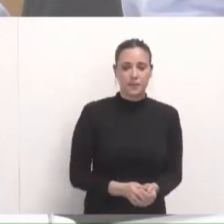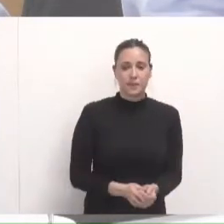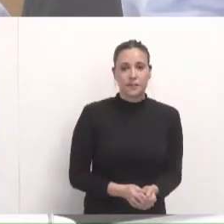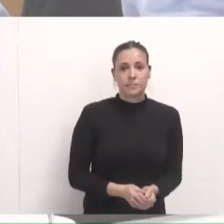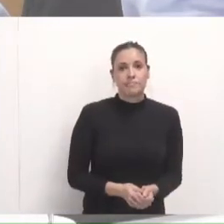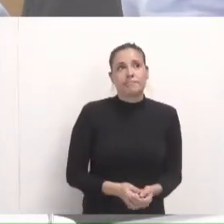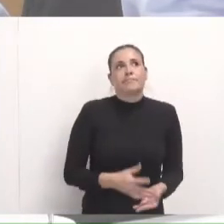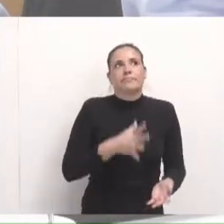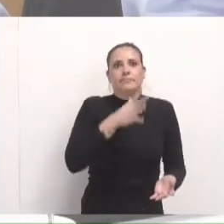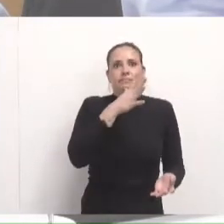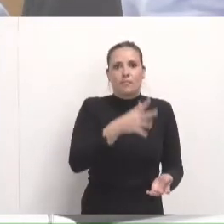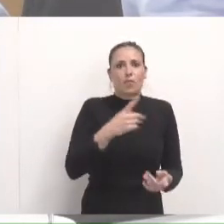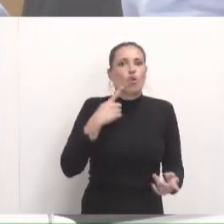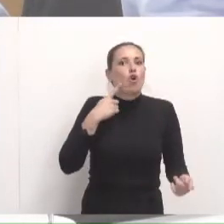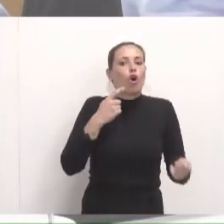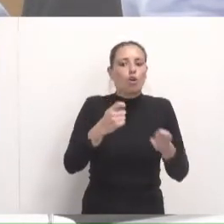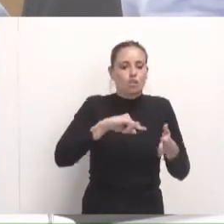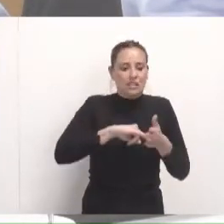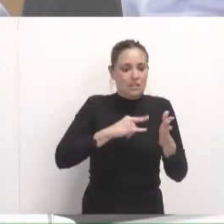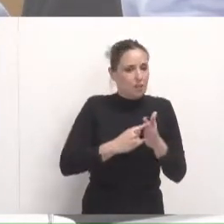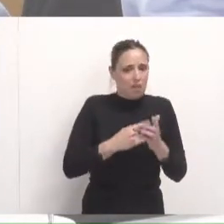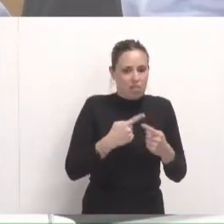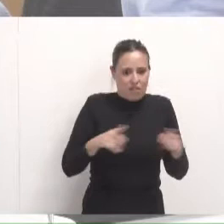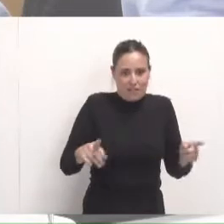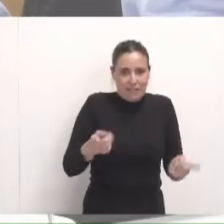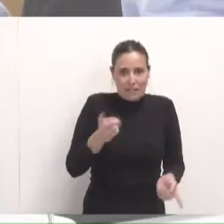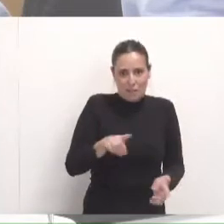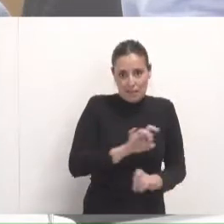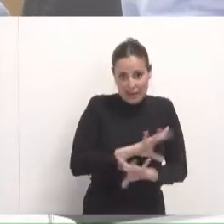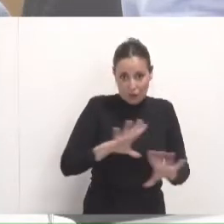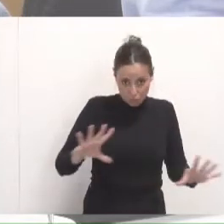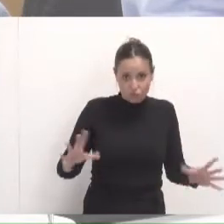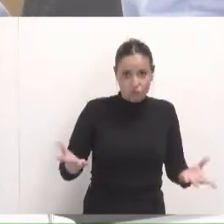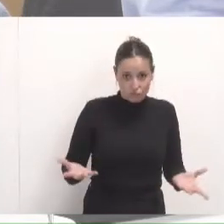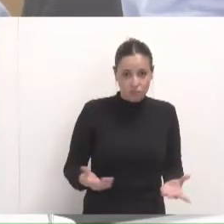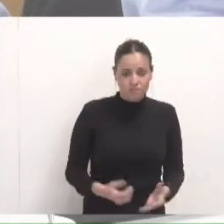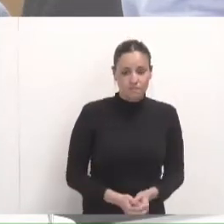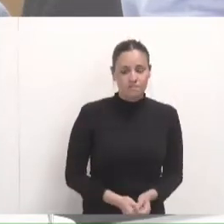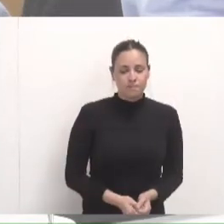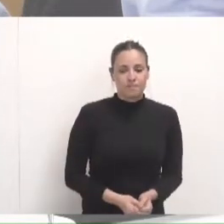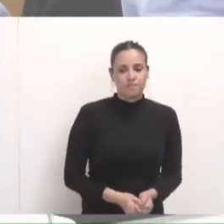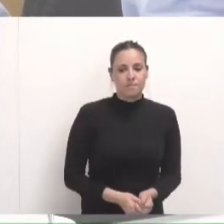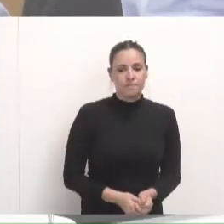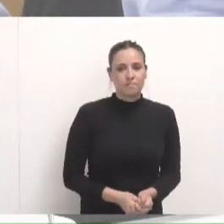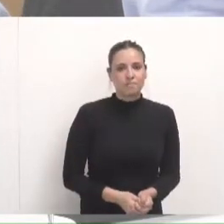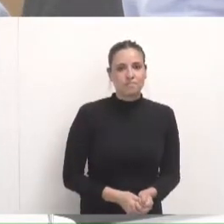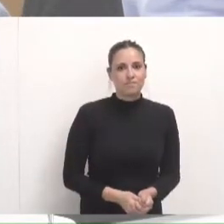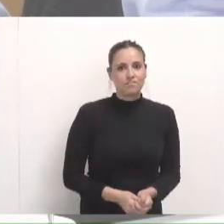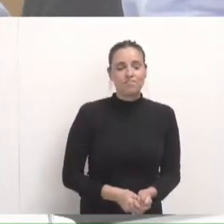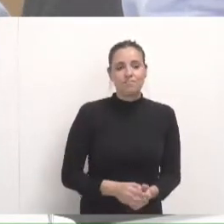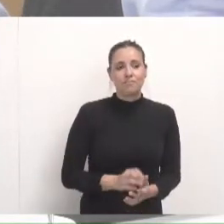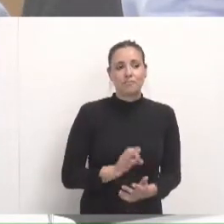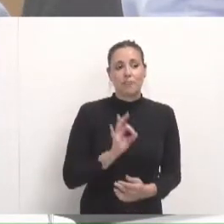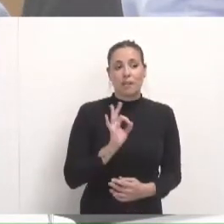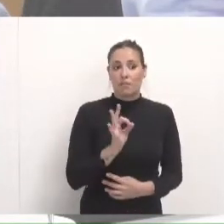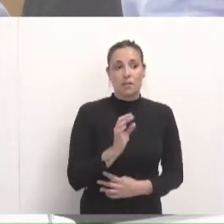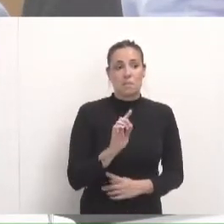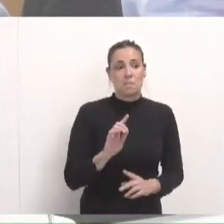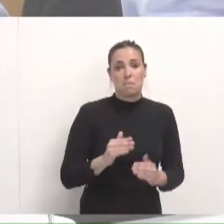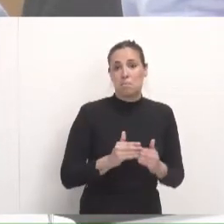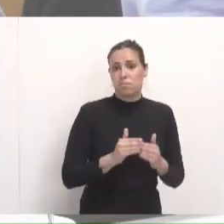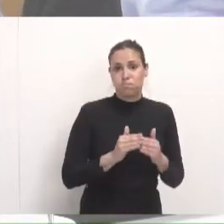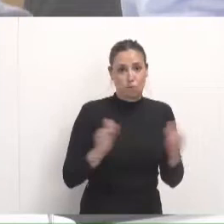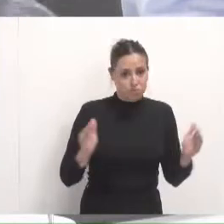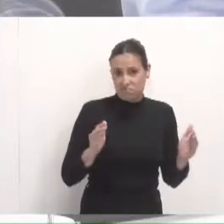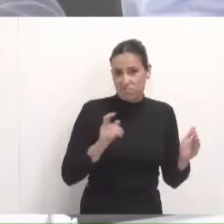los sistemas de control son diferentes. Sí es cierto que desde el primer momento que se notifica,